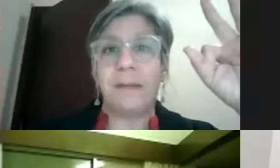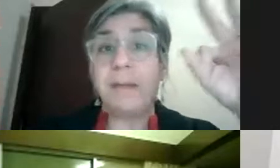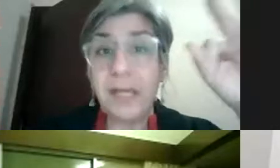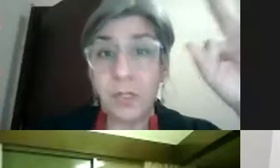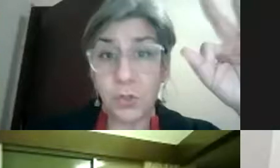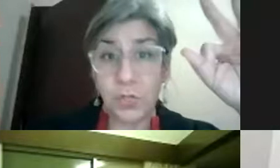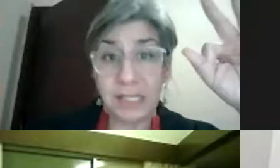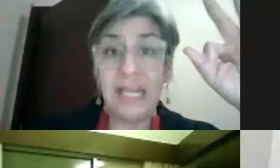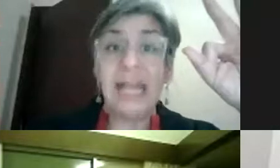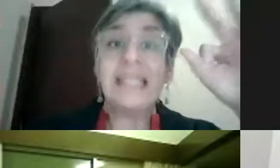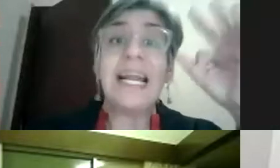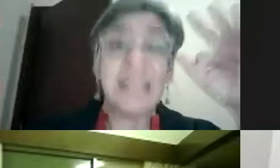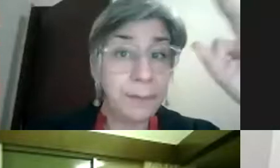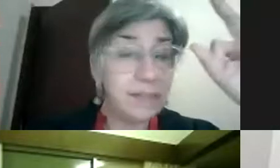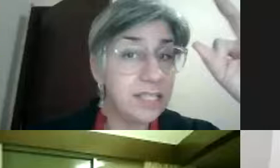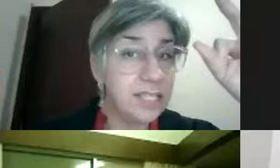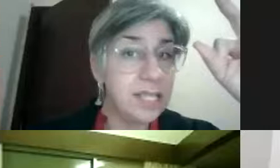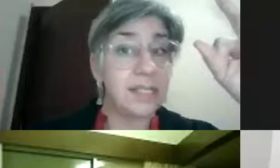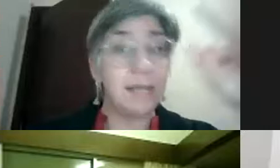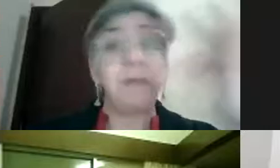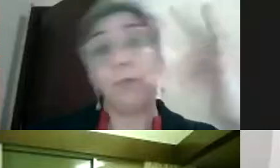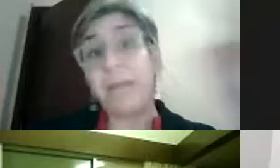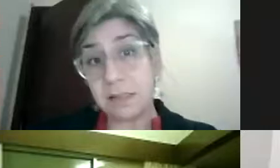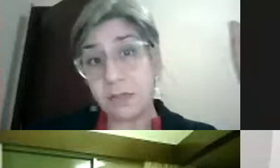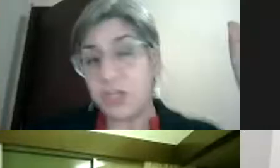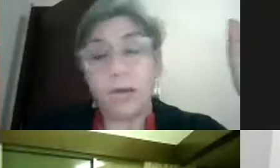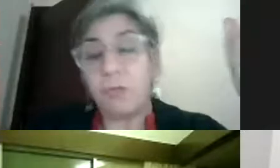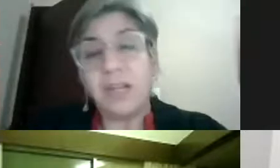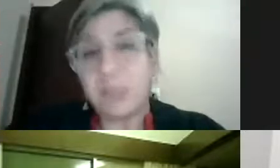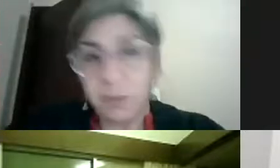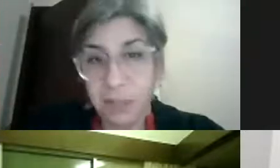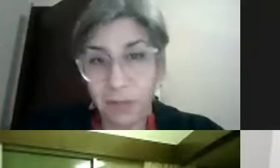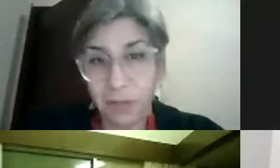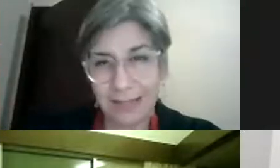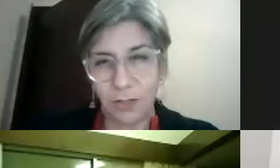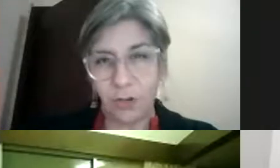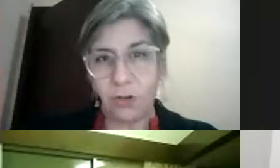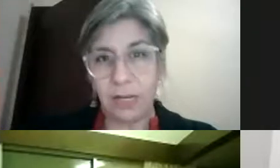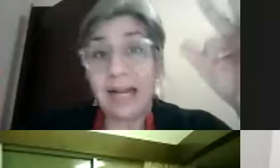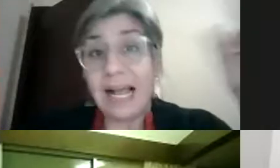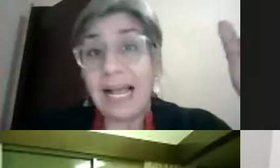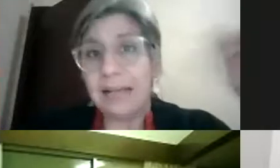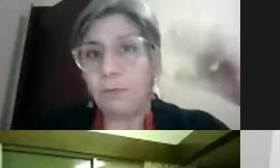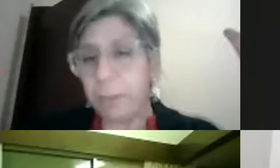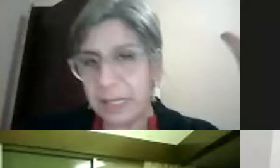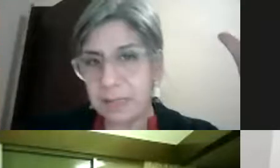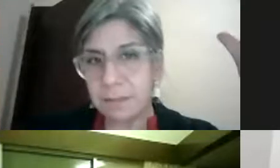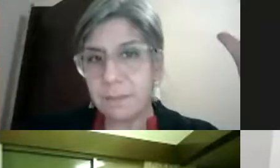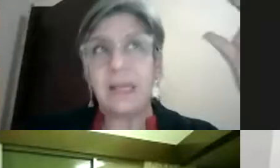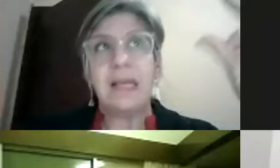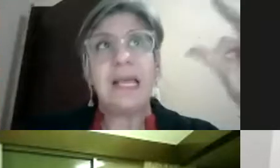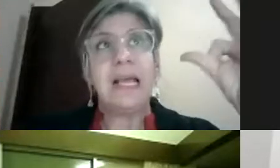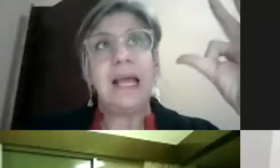a 3.000 pesos, así. Trae 30 pastillas y te da para un mes. O sea, como un anticonceptivo en ese sentido, ¿no? Cada caja dura un